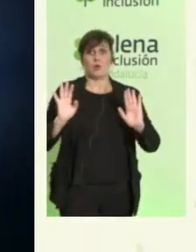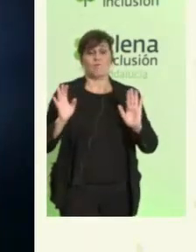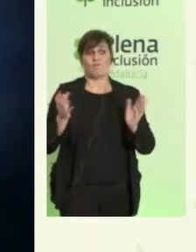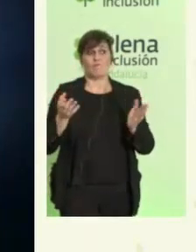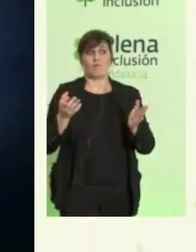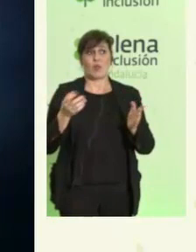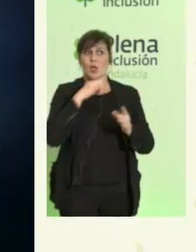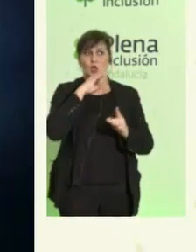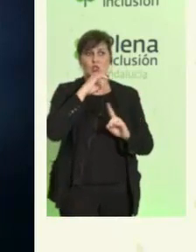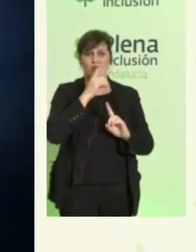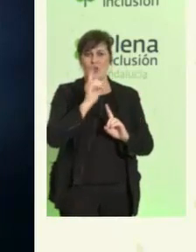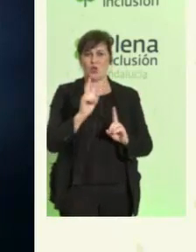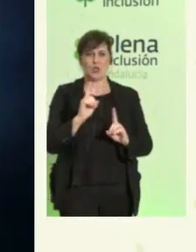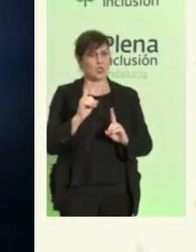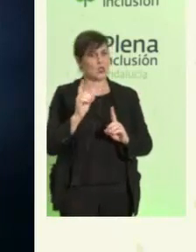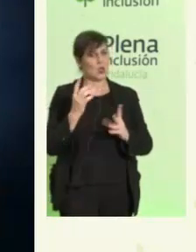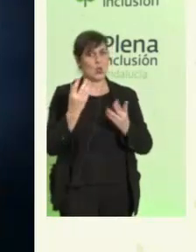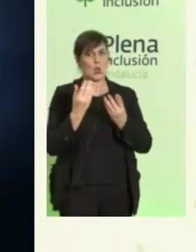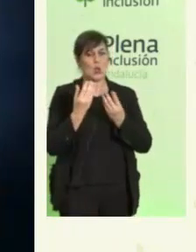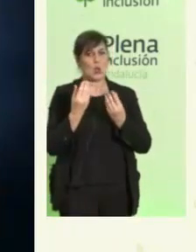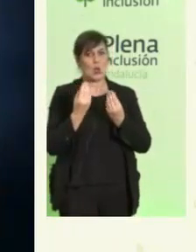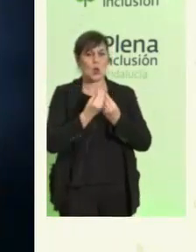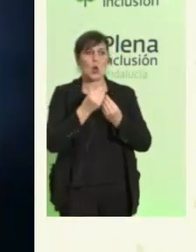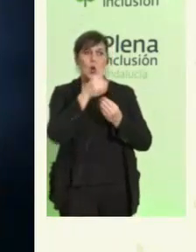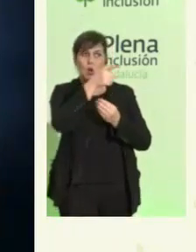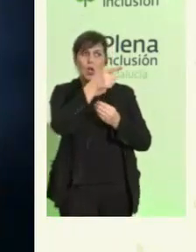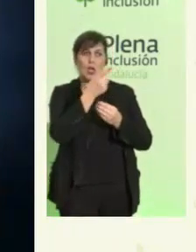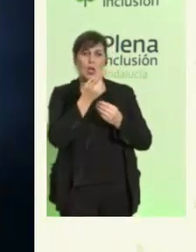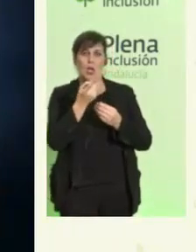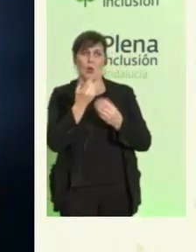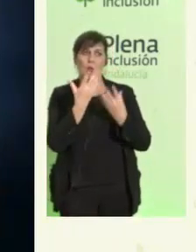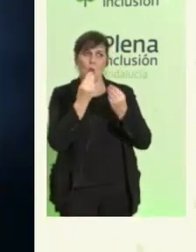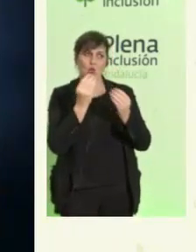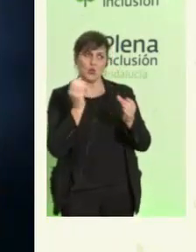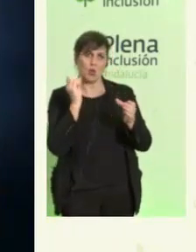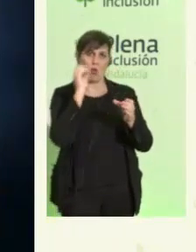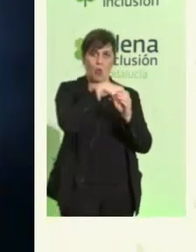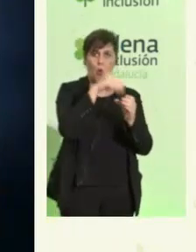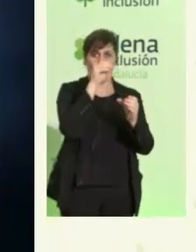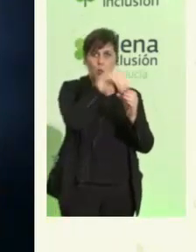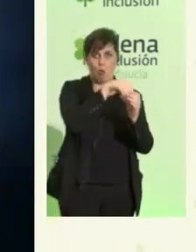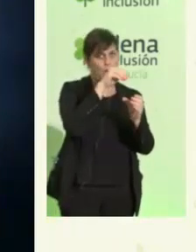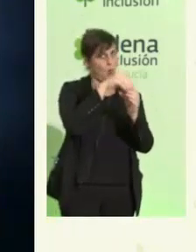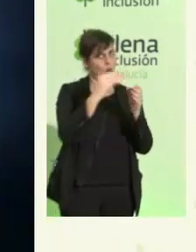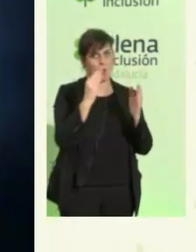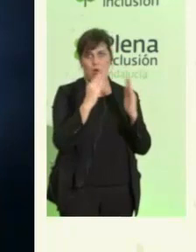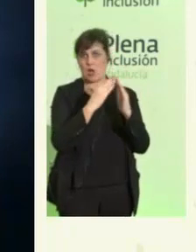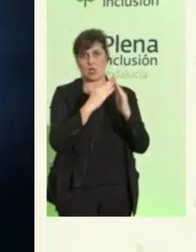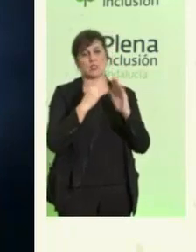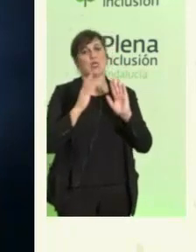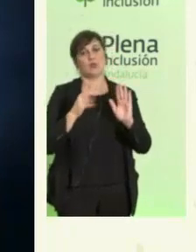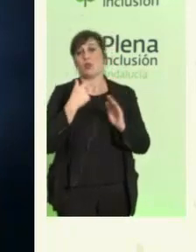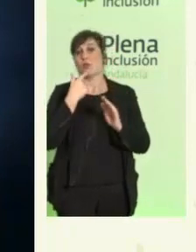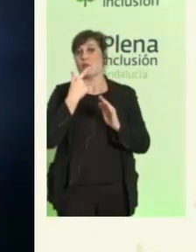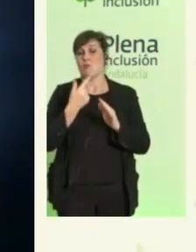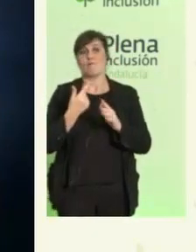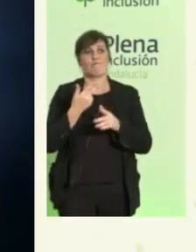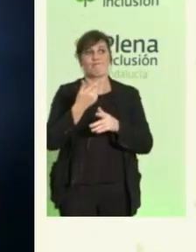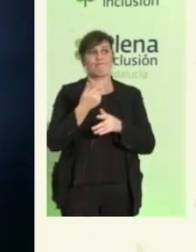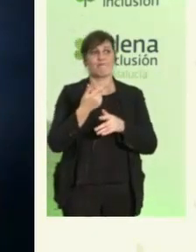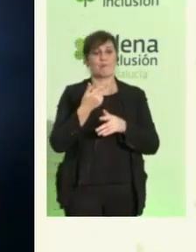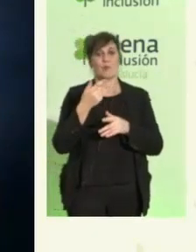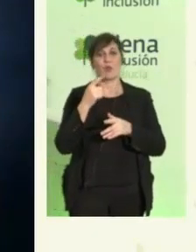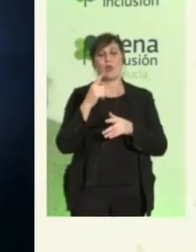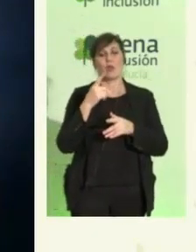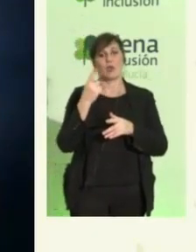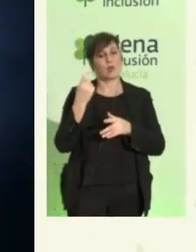nada contentos con que tuviese toda esta gente así, así que empezaron a ponerse las cosas difíciles en el edificio donde vivían y estaban hablando de